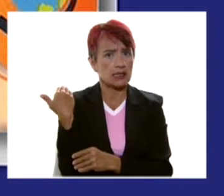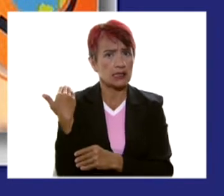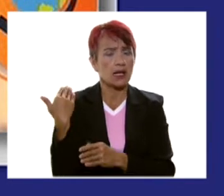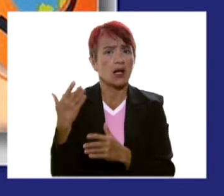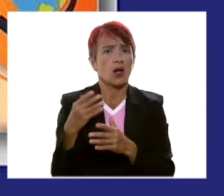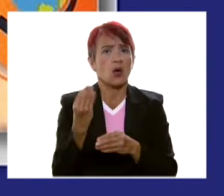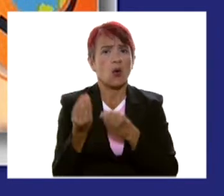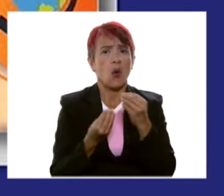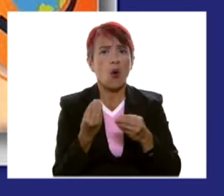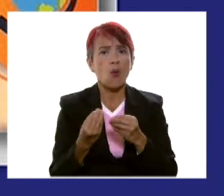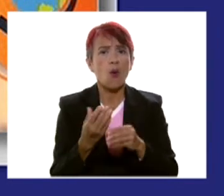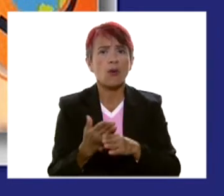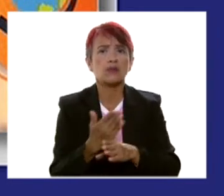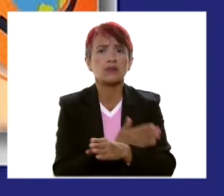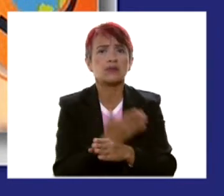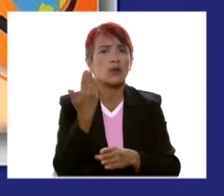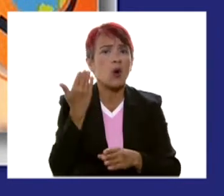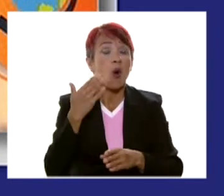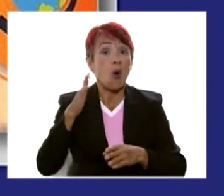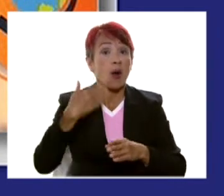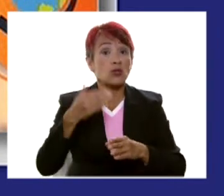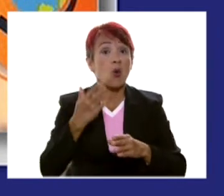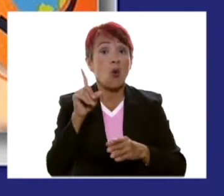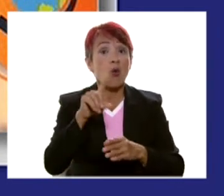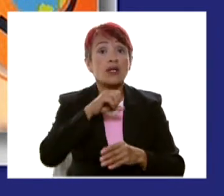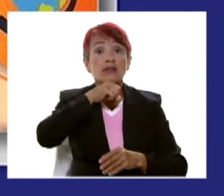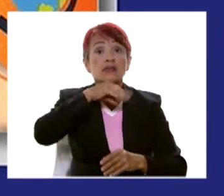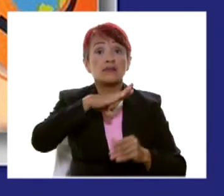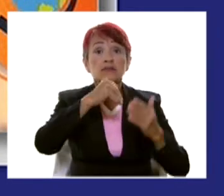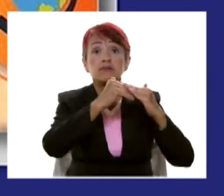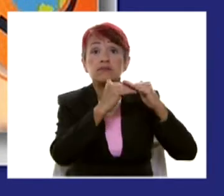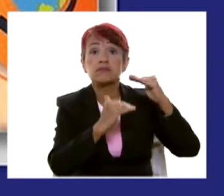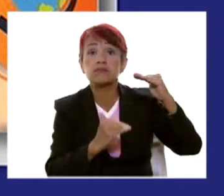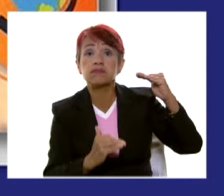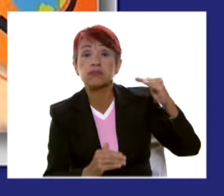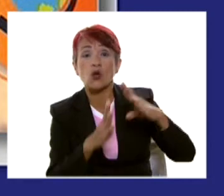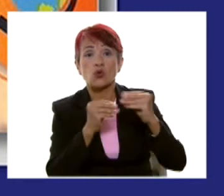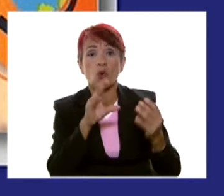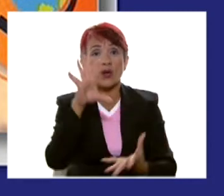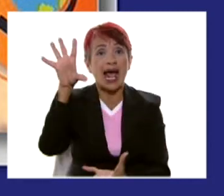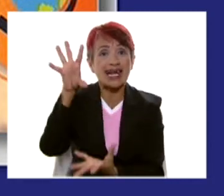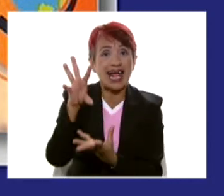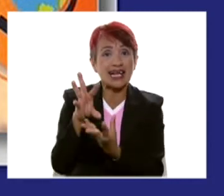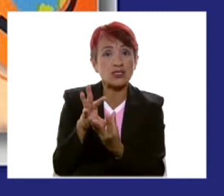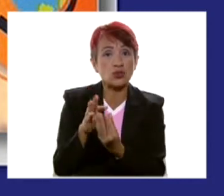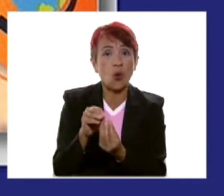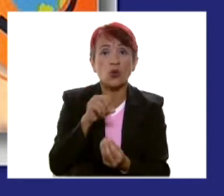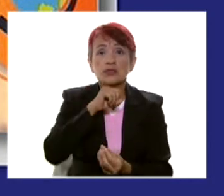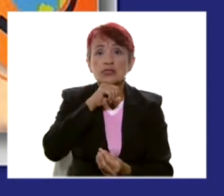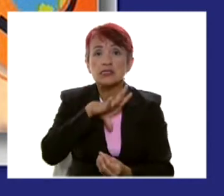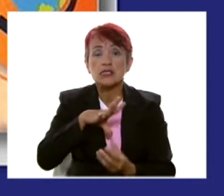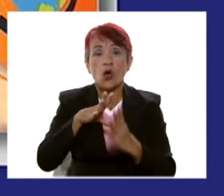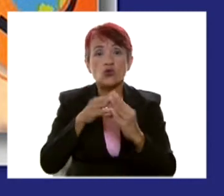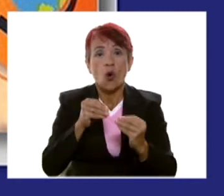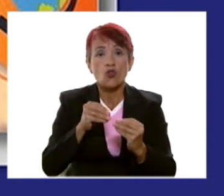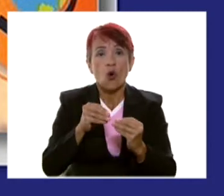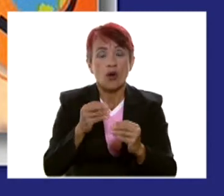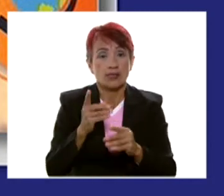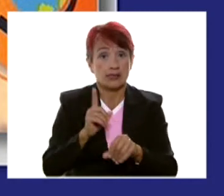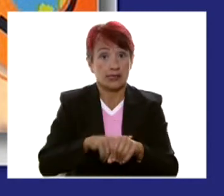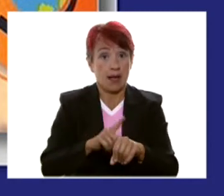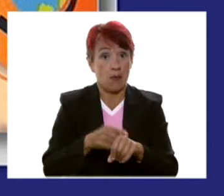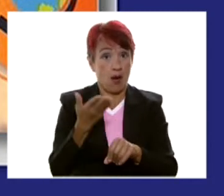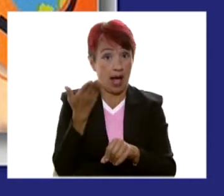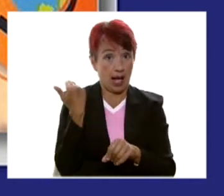progresivo, ¿verdad? Se hace cuando una narración inició anteriormente o tiempo atrás, ¿ok?